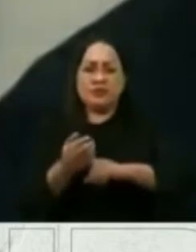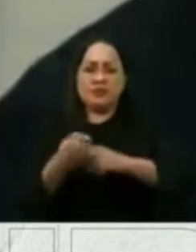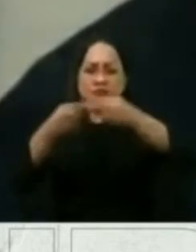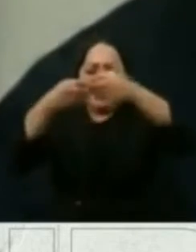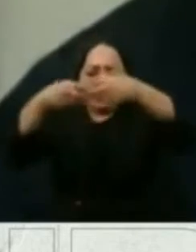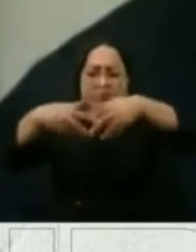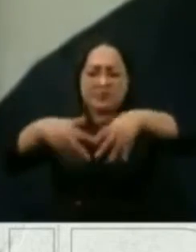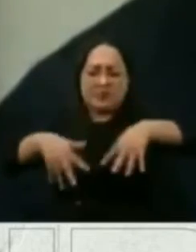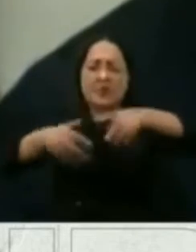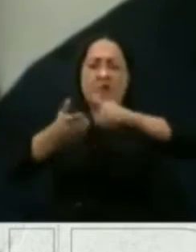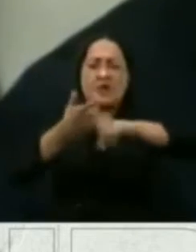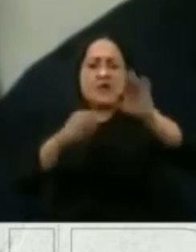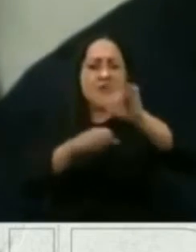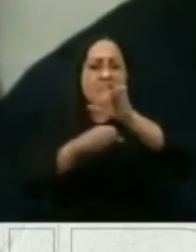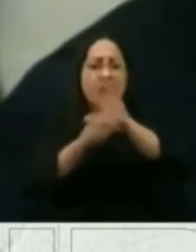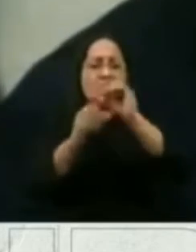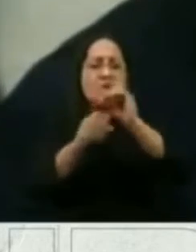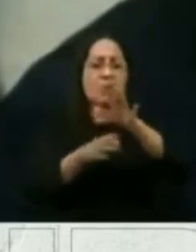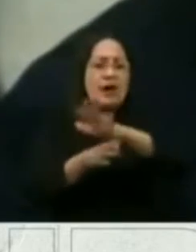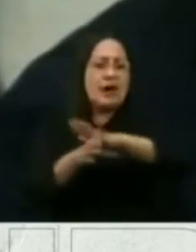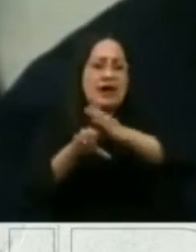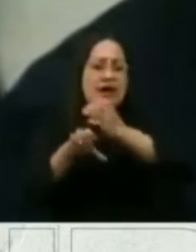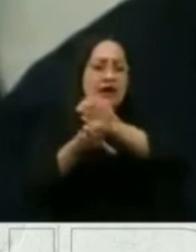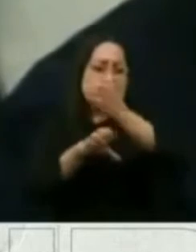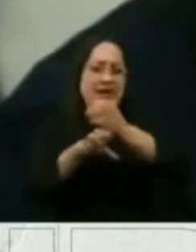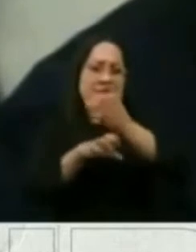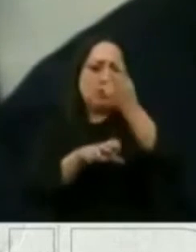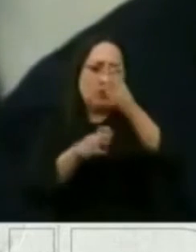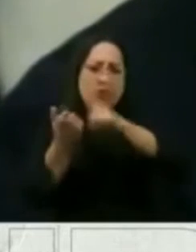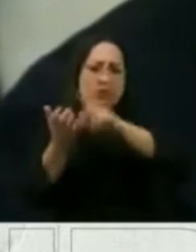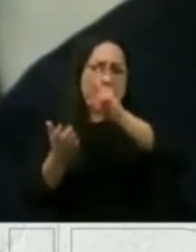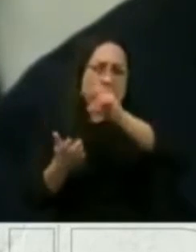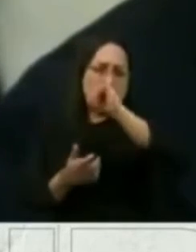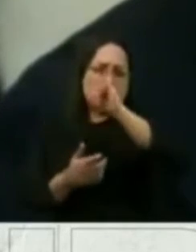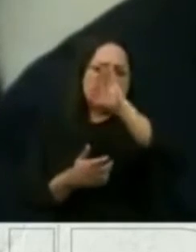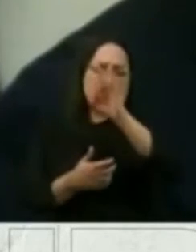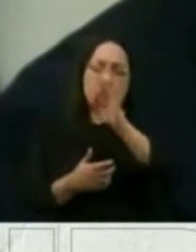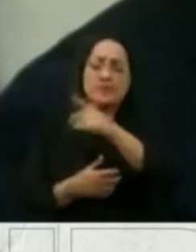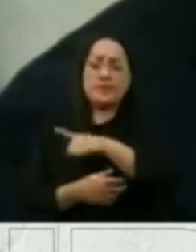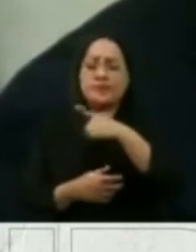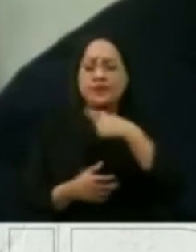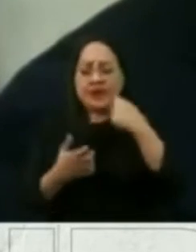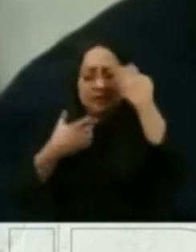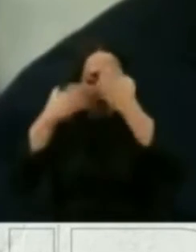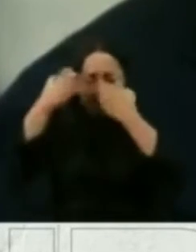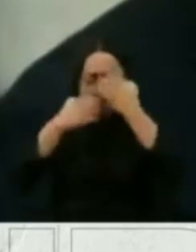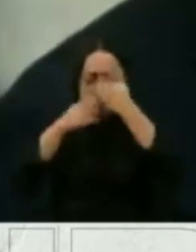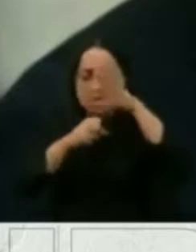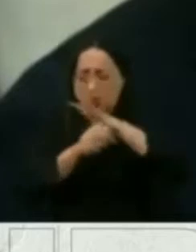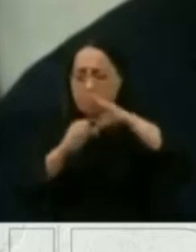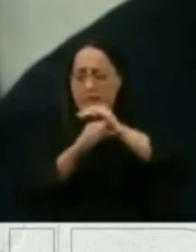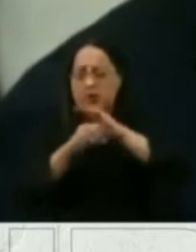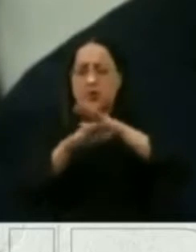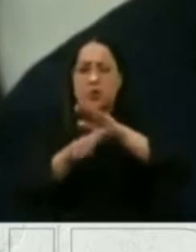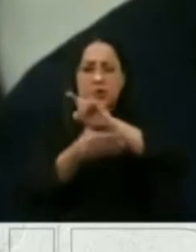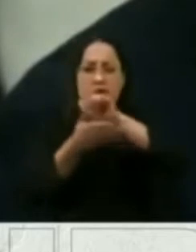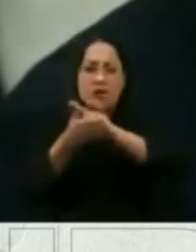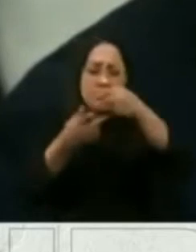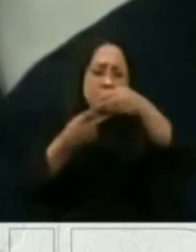locales y luego deberemos profundizar todos los componentes del sistema de justicia en la legislación